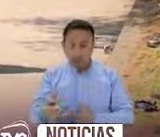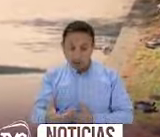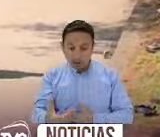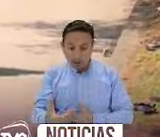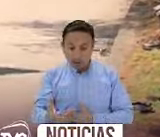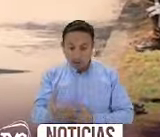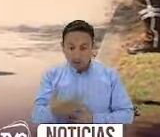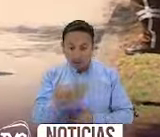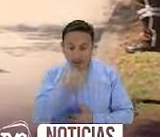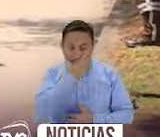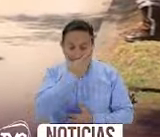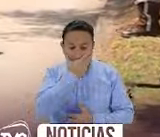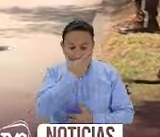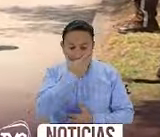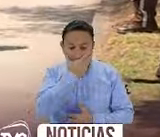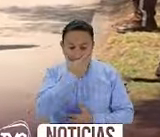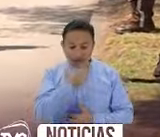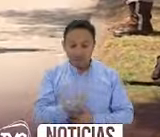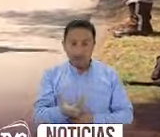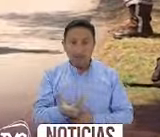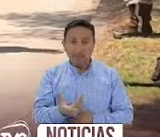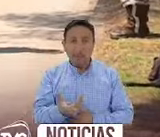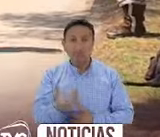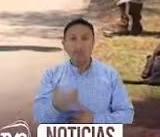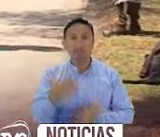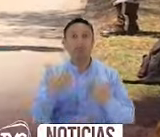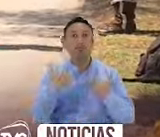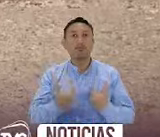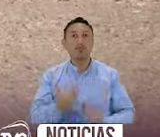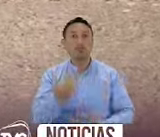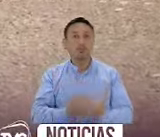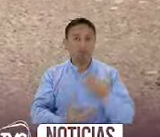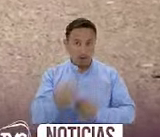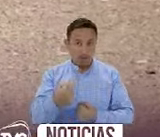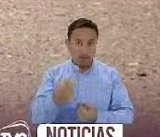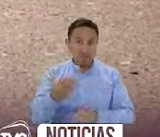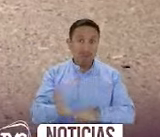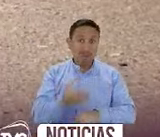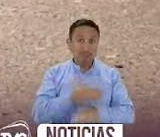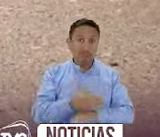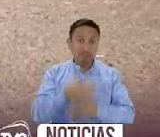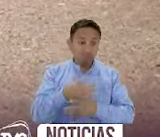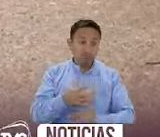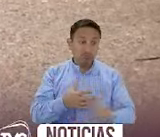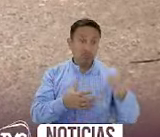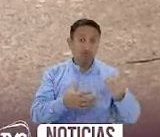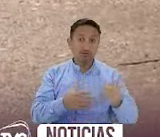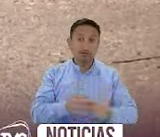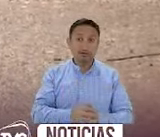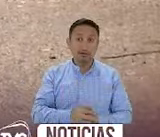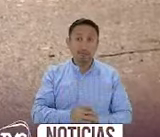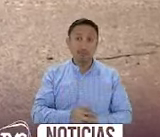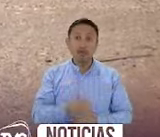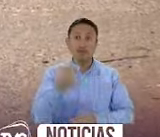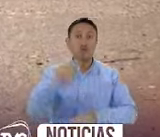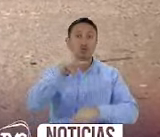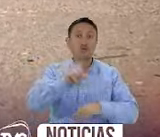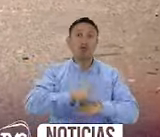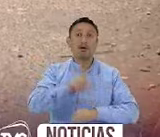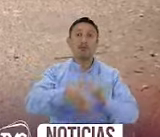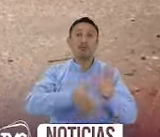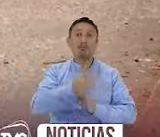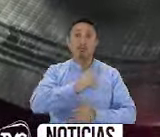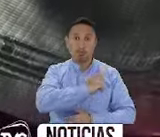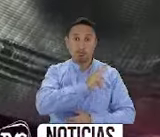como esta? En el pavimento yace su hijo, quien minutos antes salía de casa como un día más rumbo a la universidad,